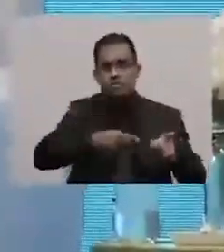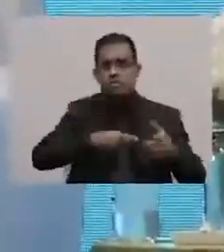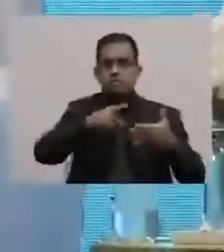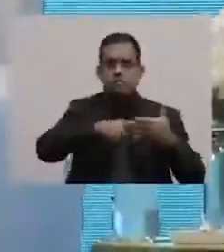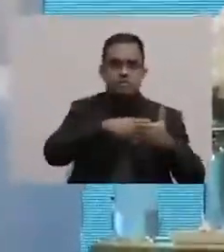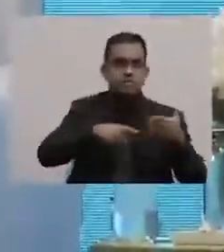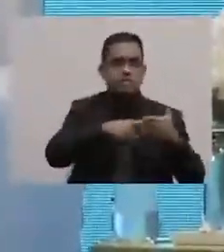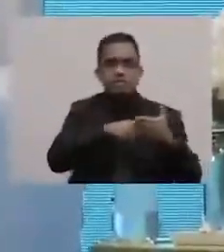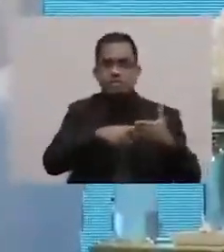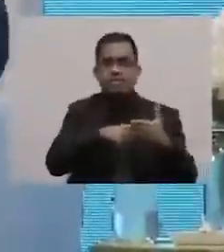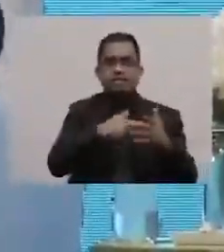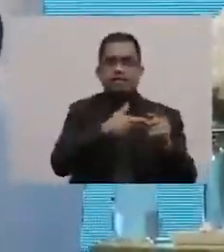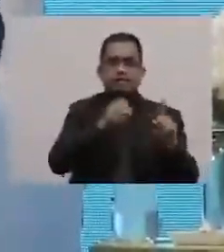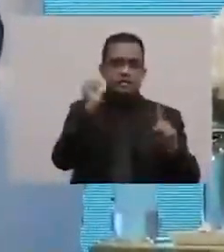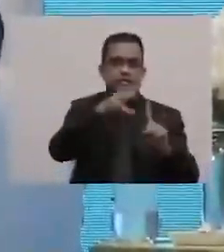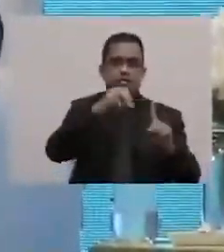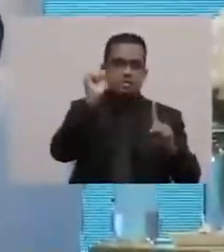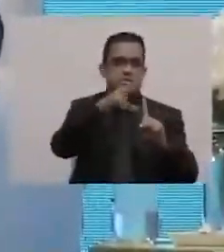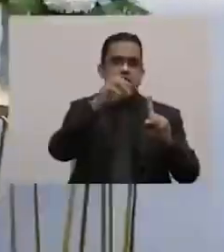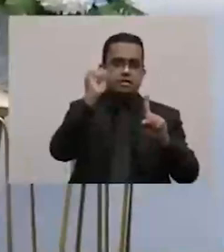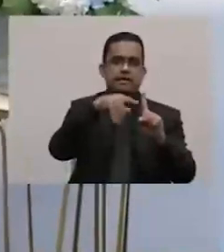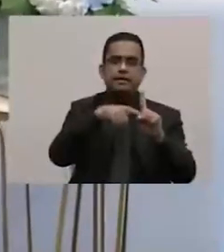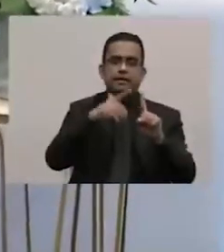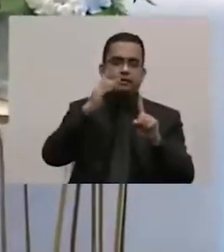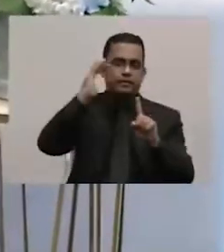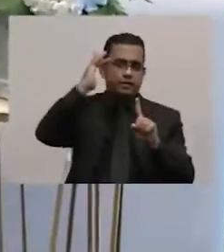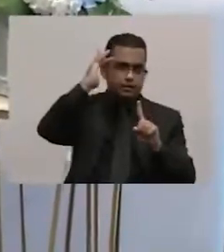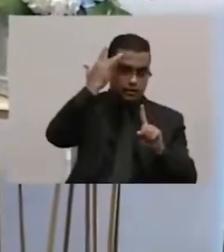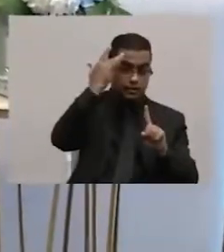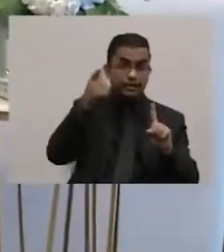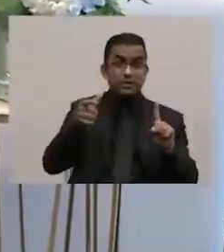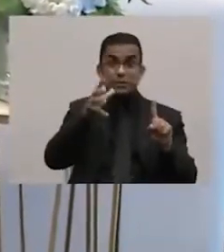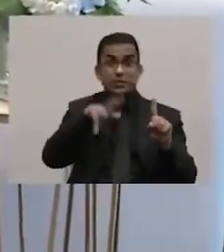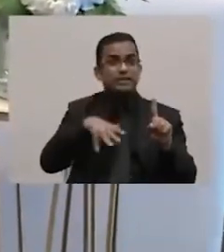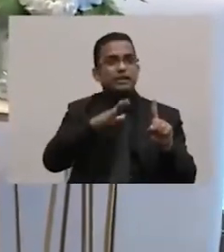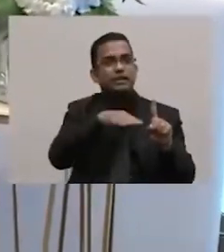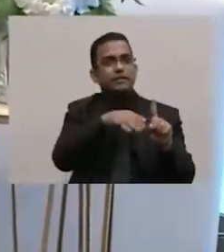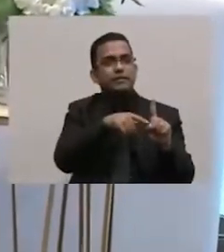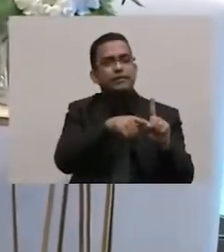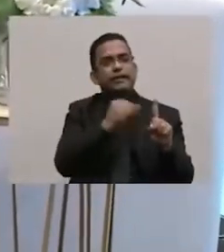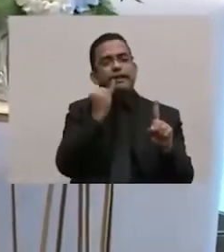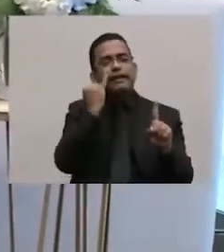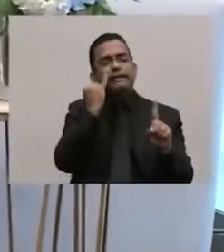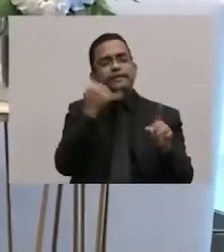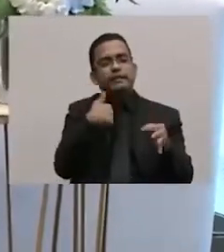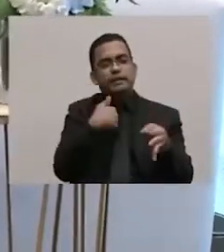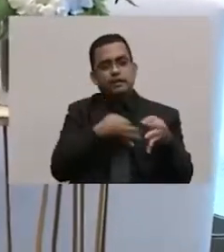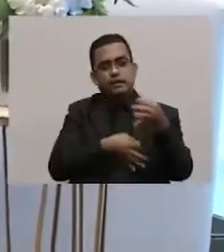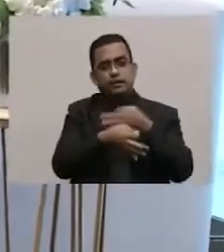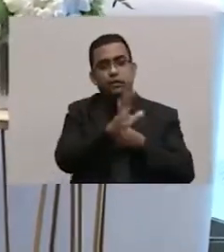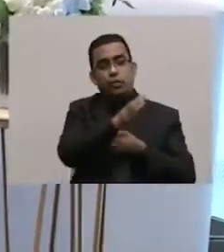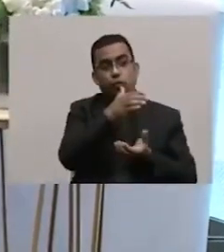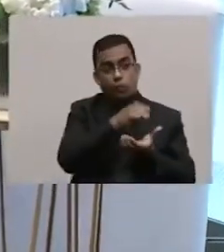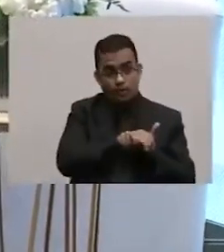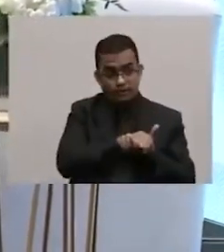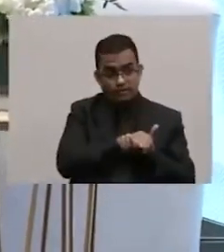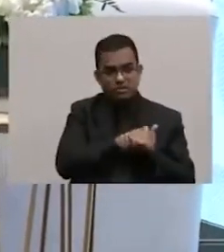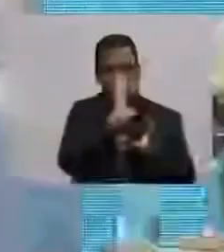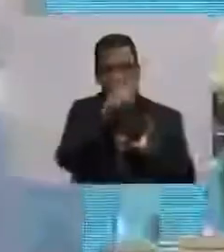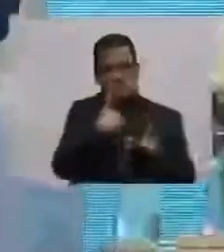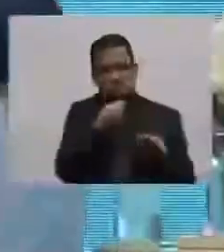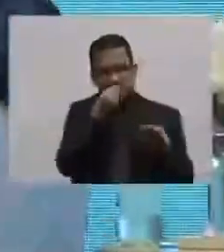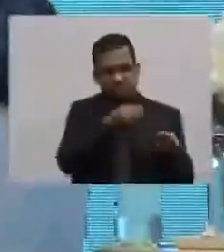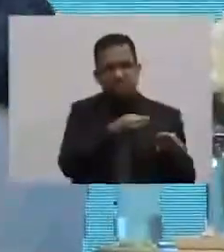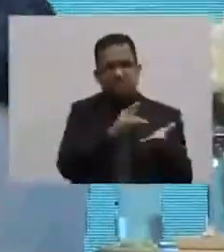dar un informe y era consistente con ella. Hasta que un día ella le dijo, si yo fuera su esposa, le pondría veneno en el